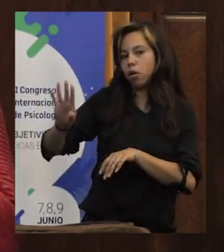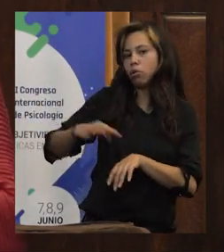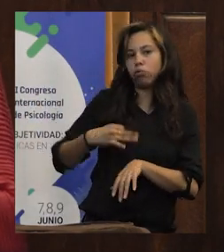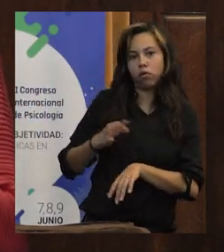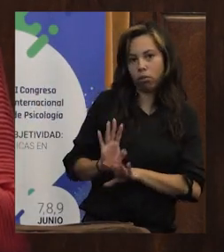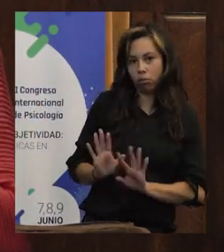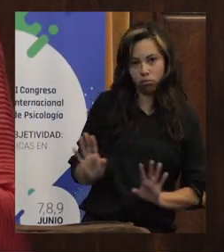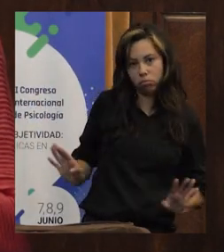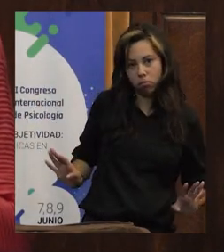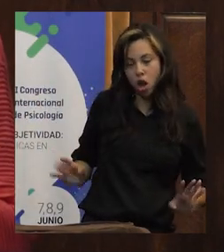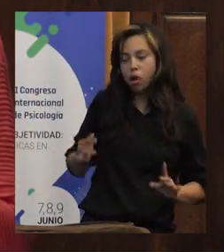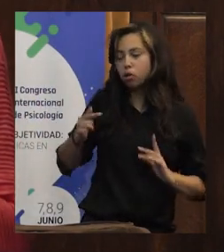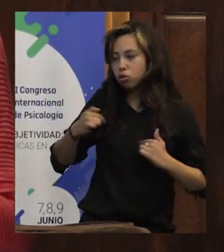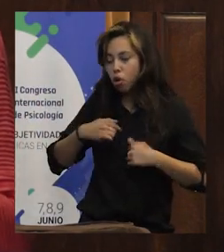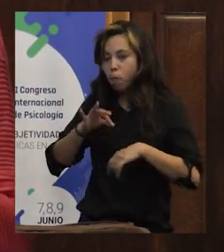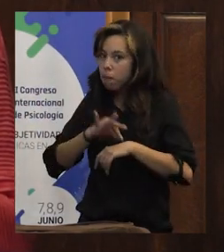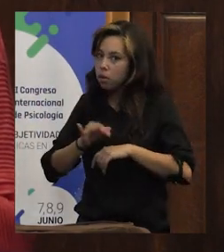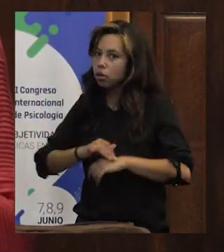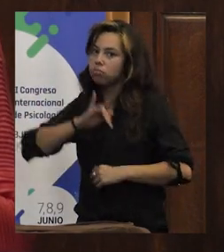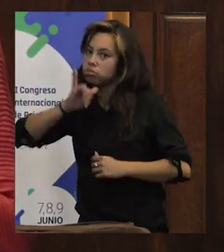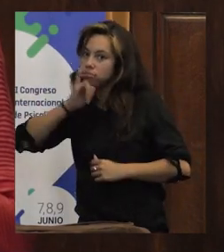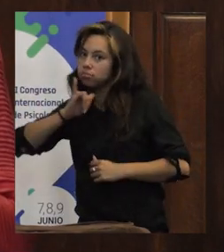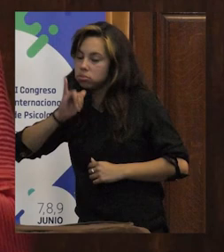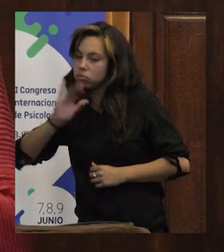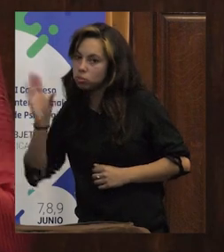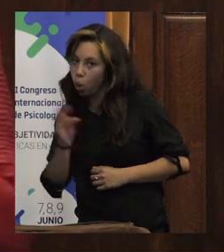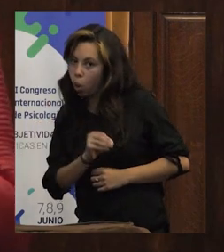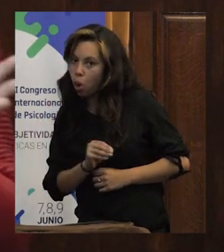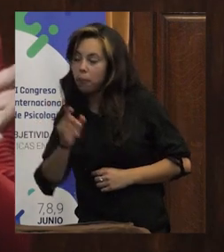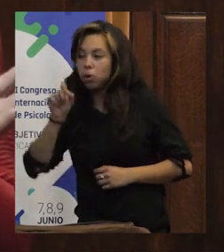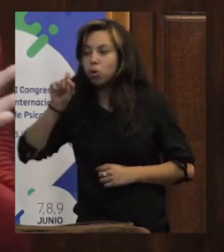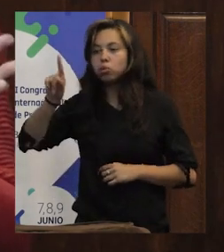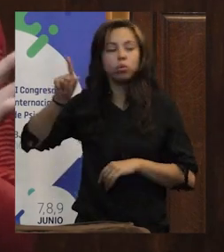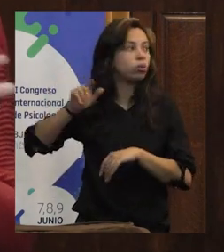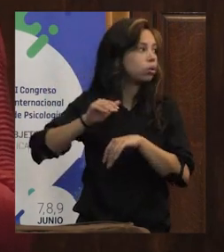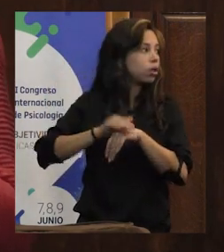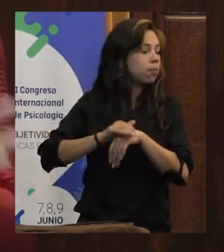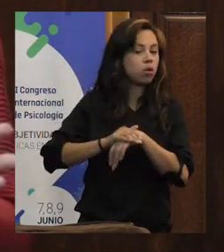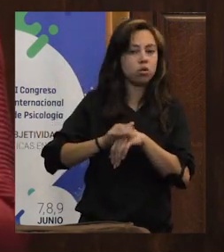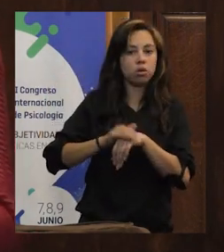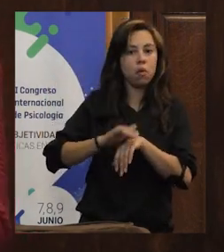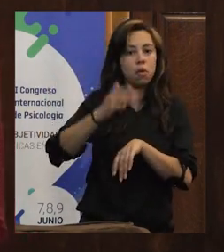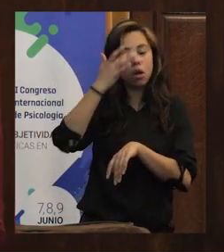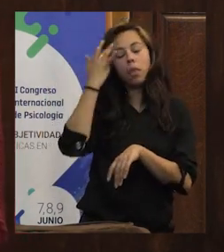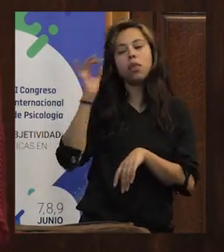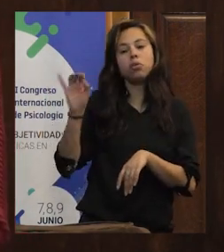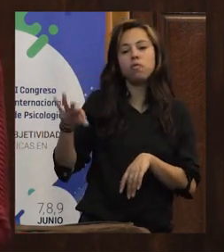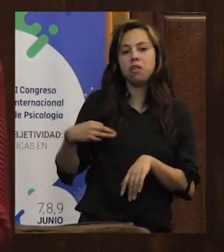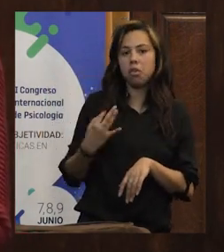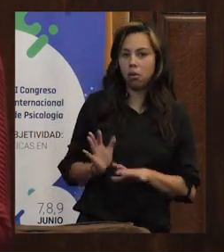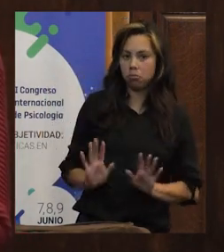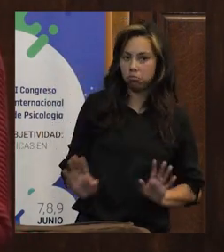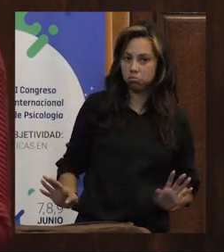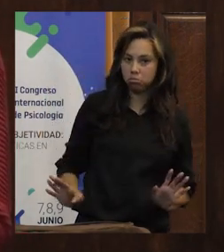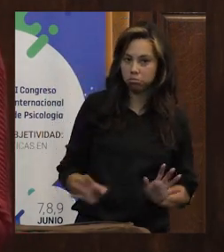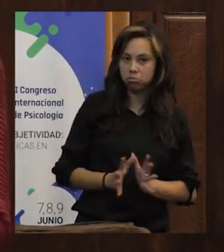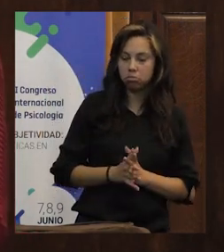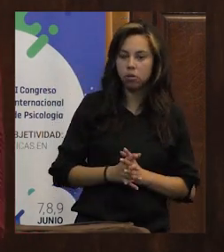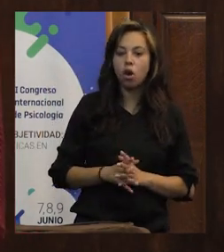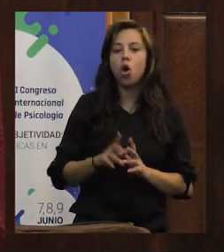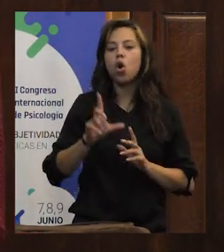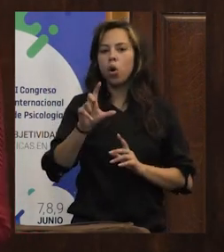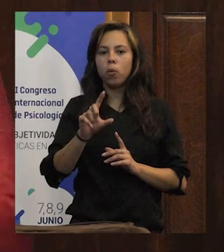que están involucrados en una determinada. Toda intervención